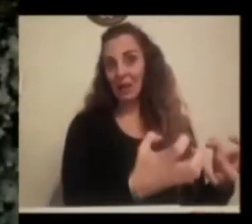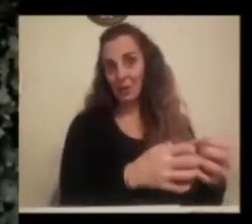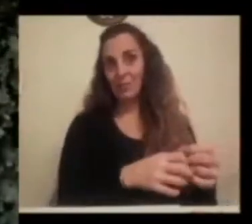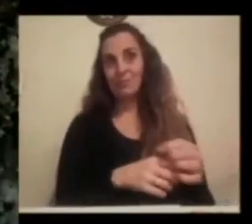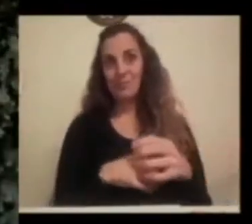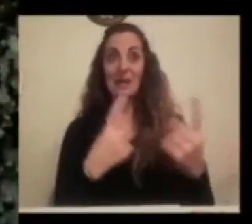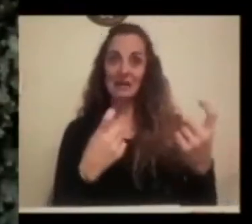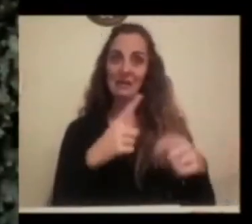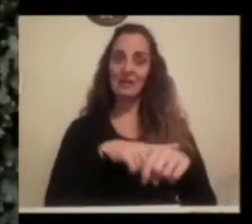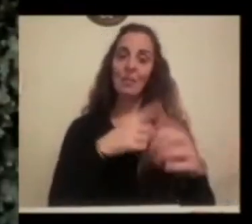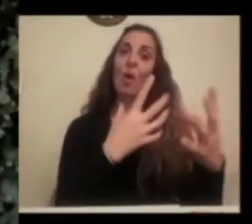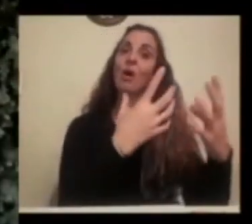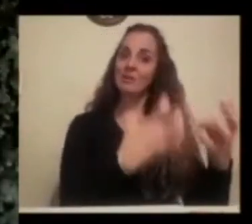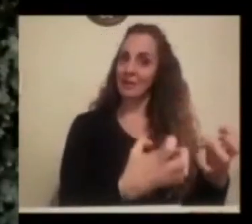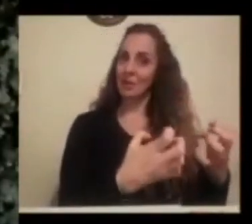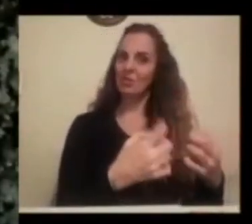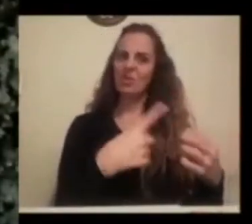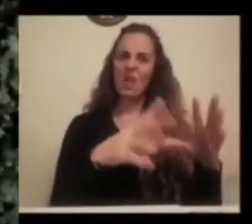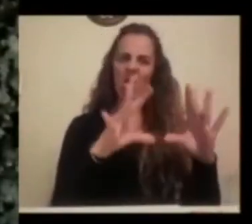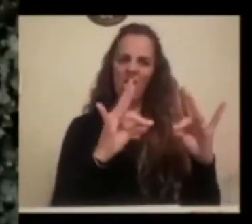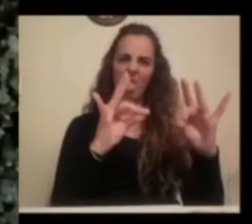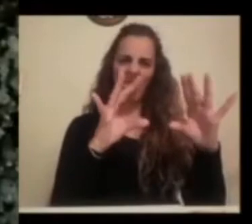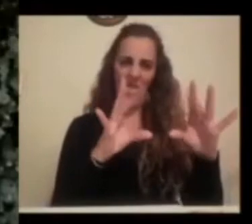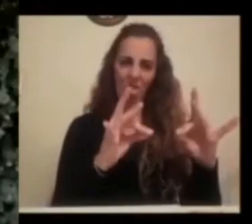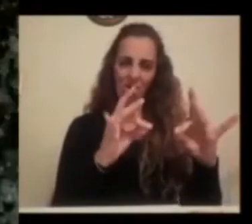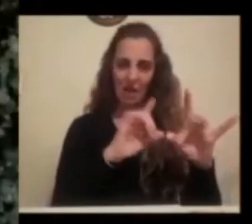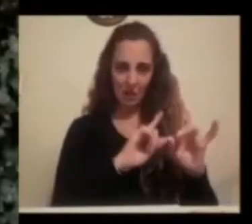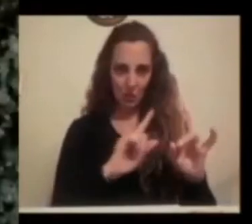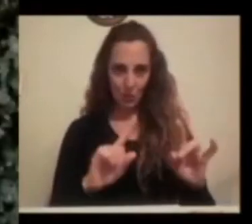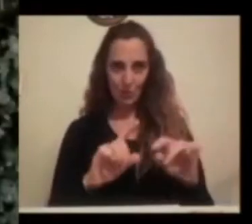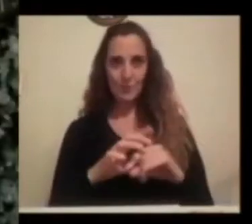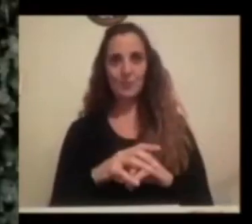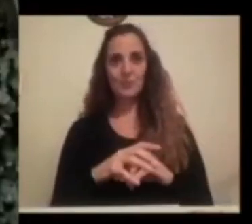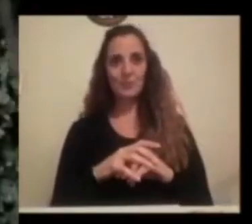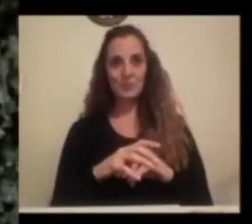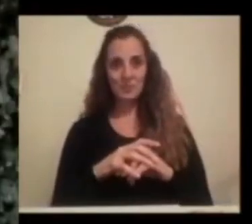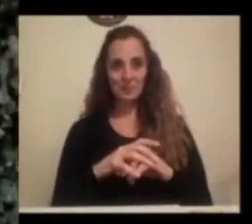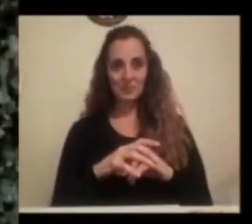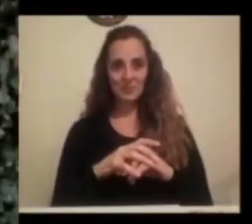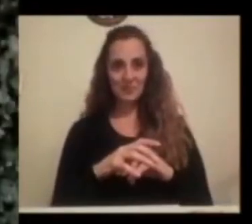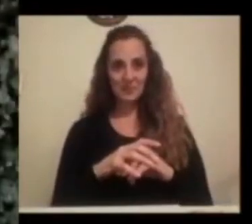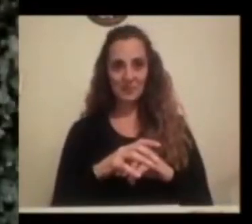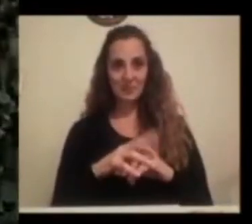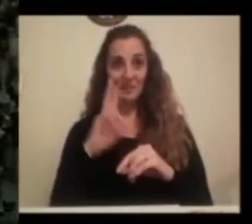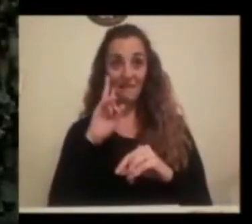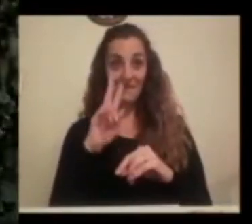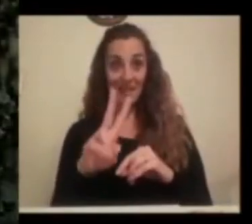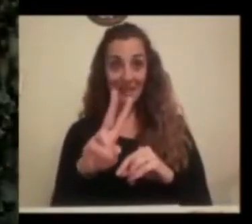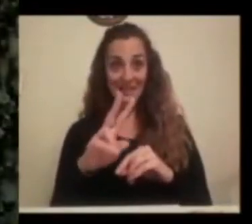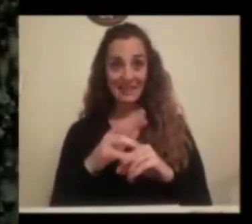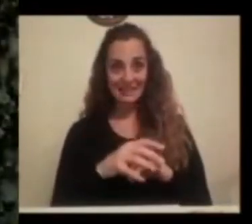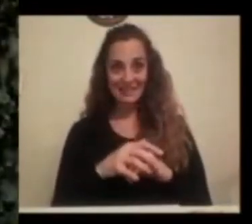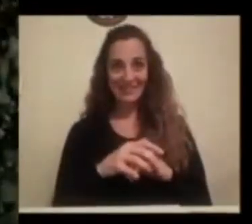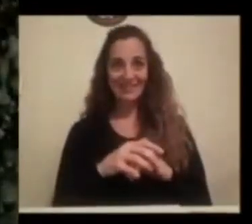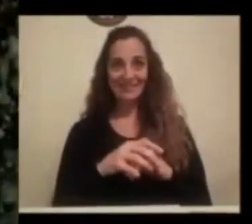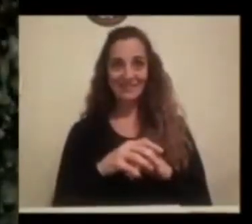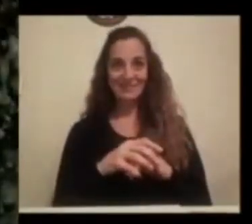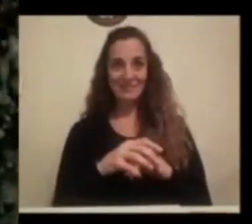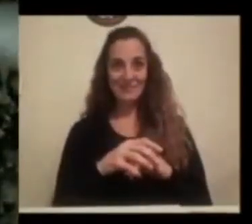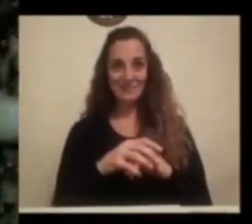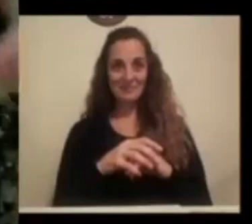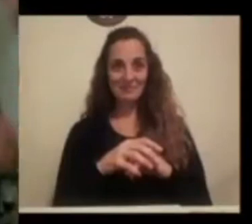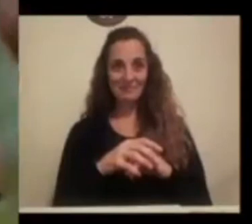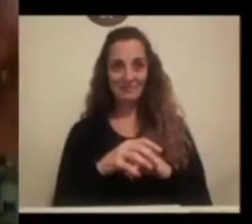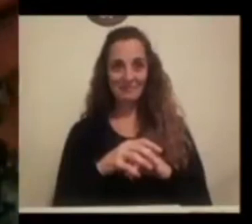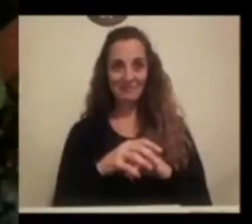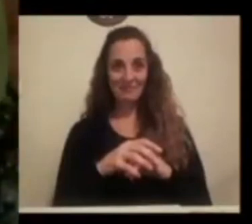para que se sequen un poquito, para que no se pegoteen. ¿Sí? ¿Se entiende? Miren, ¿ven?